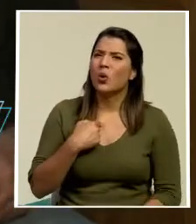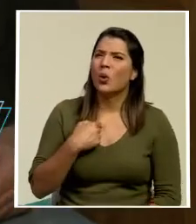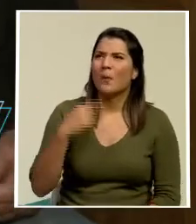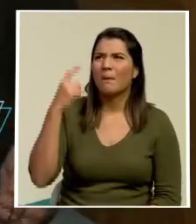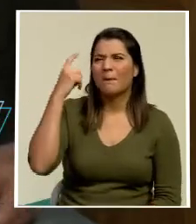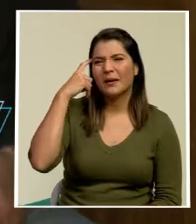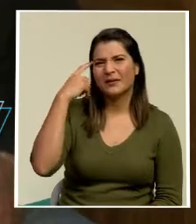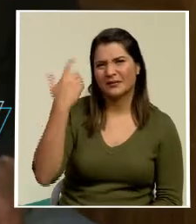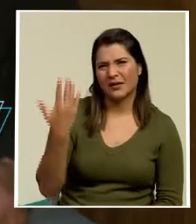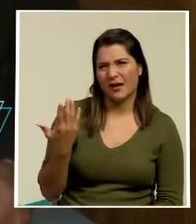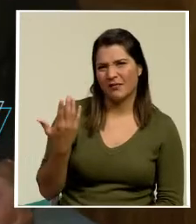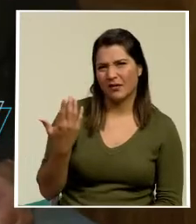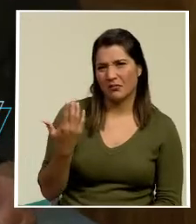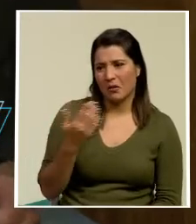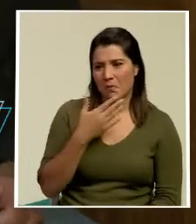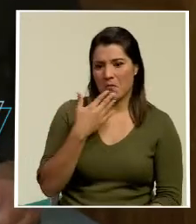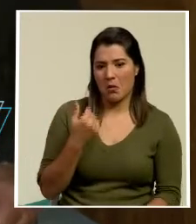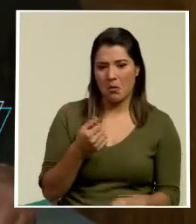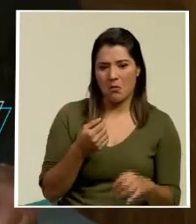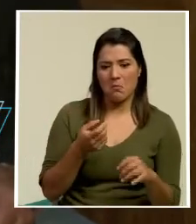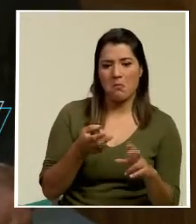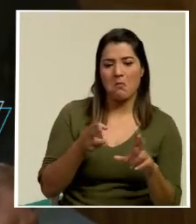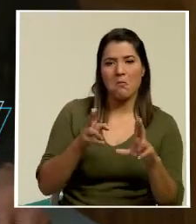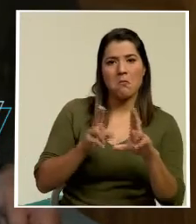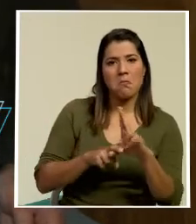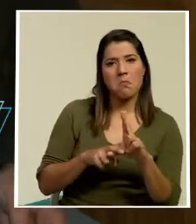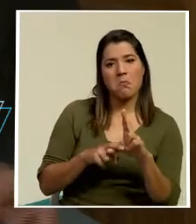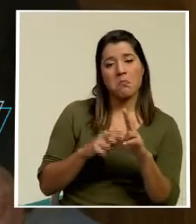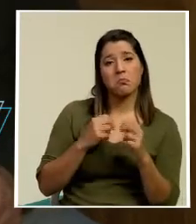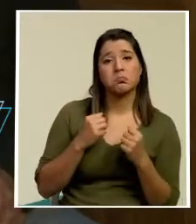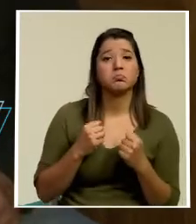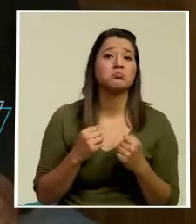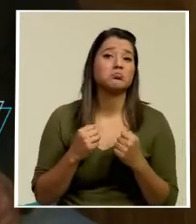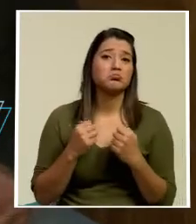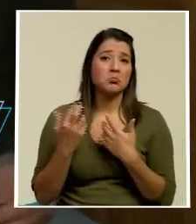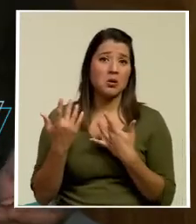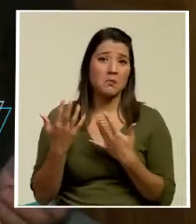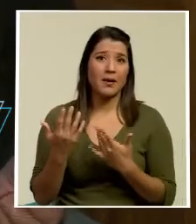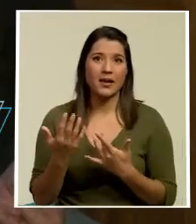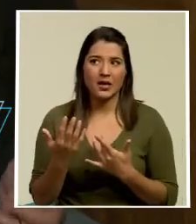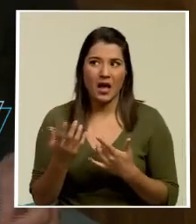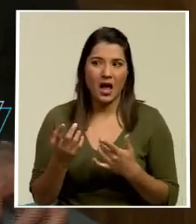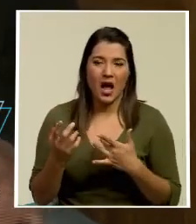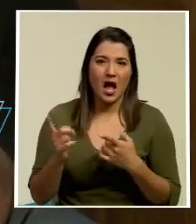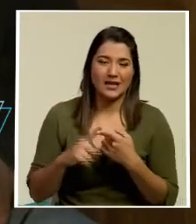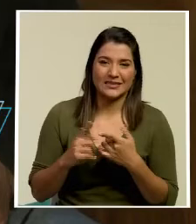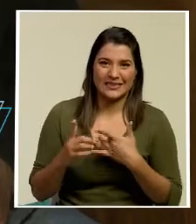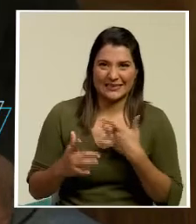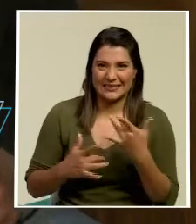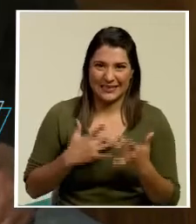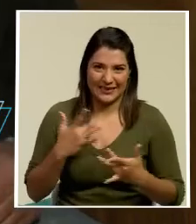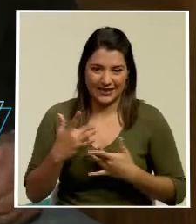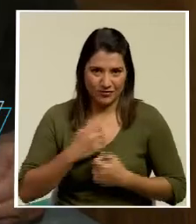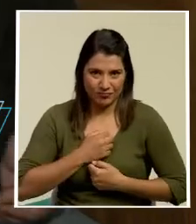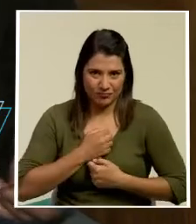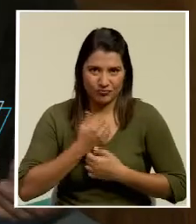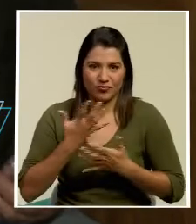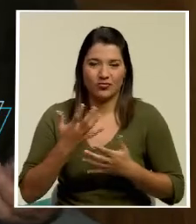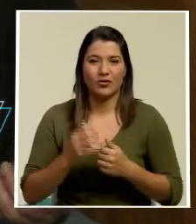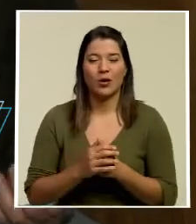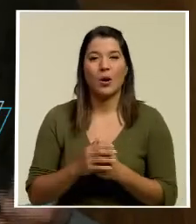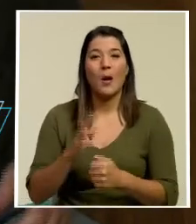igual esperarle en una hamaca, ¿no? Porque total, la inspiración es lo que esperamos. Los poemas hechos